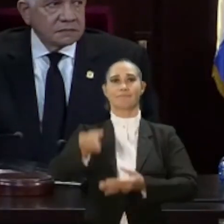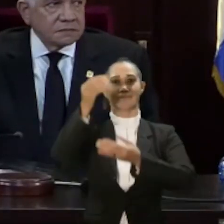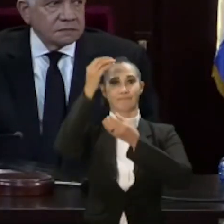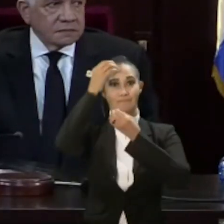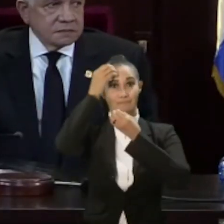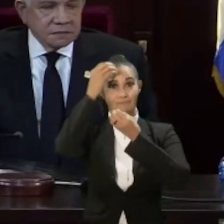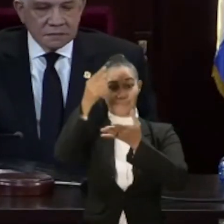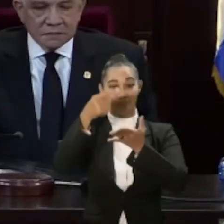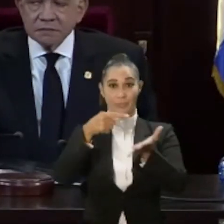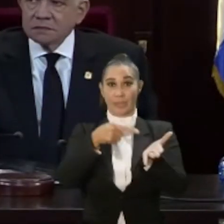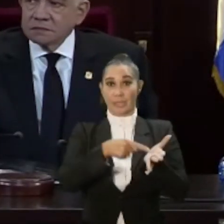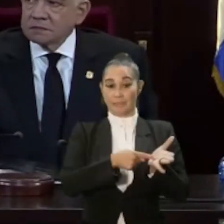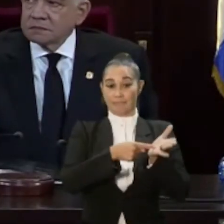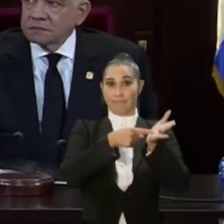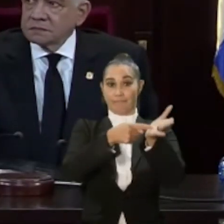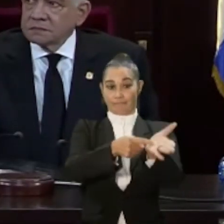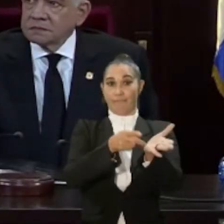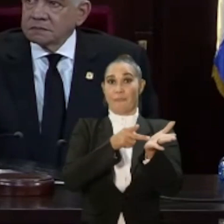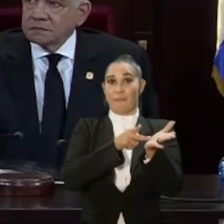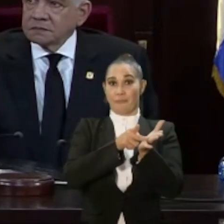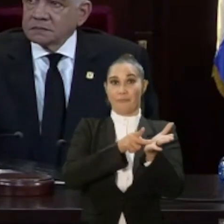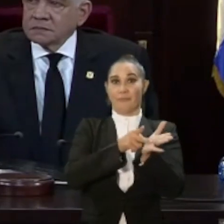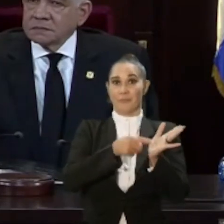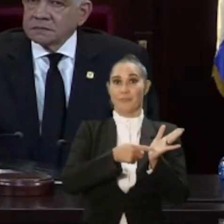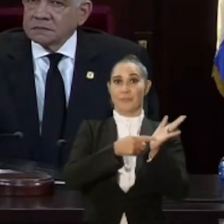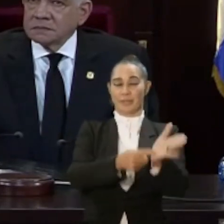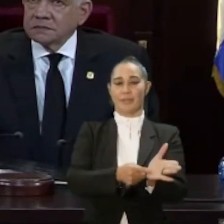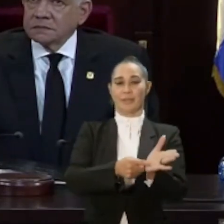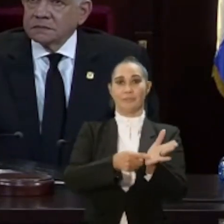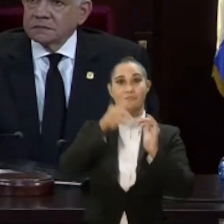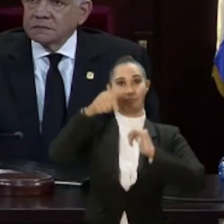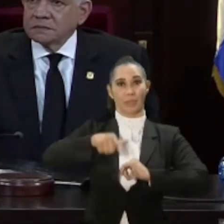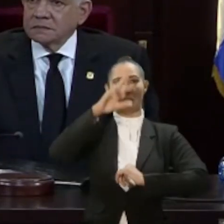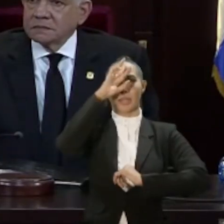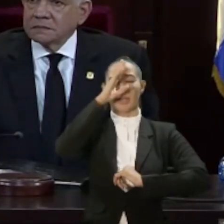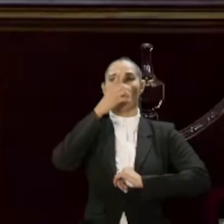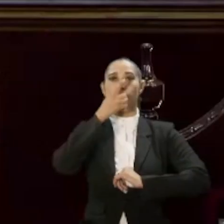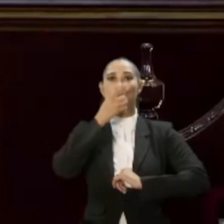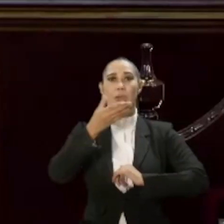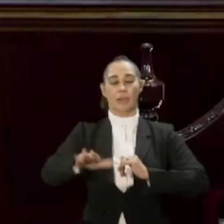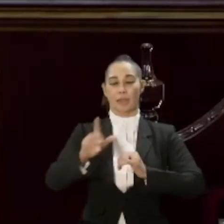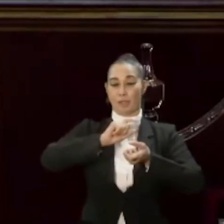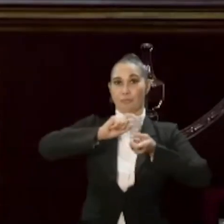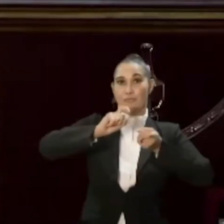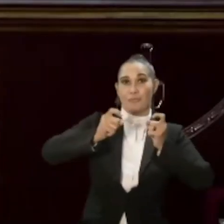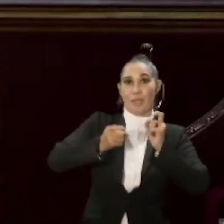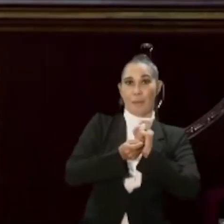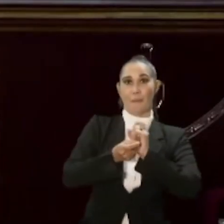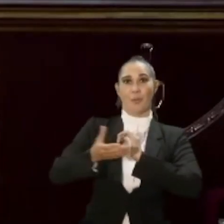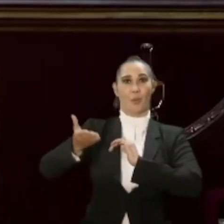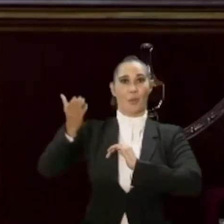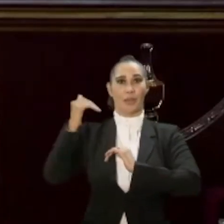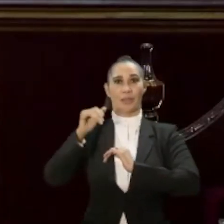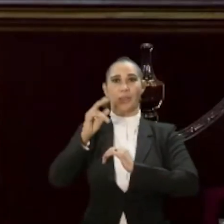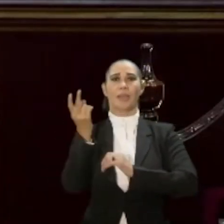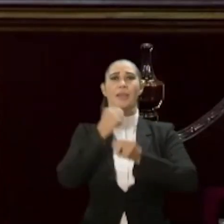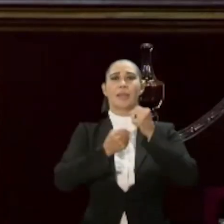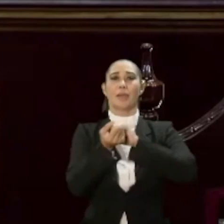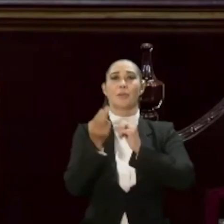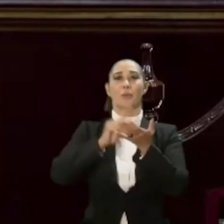con cifras y hechos medibles que la República Dominicana ya no es la misma que encontramos en el año